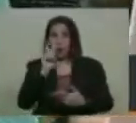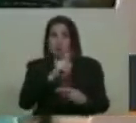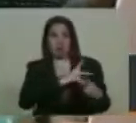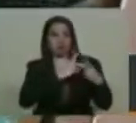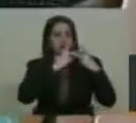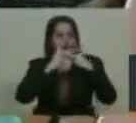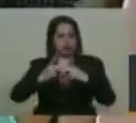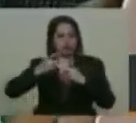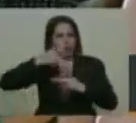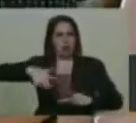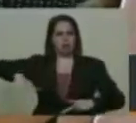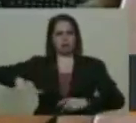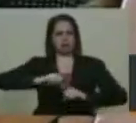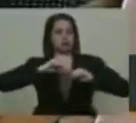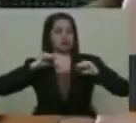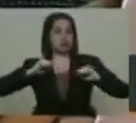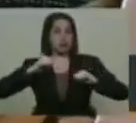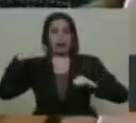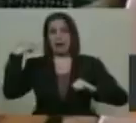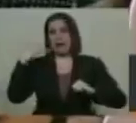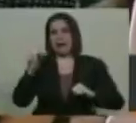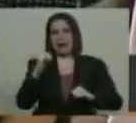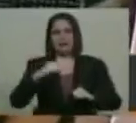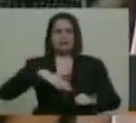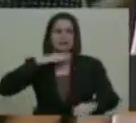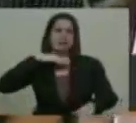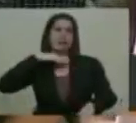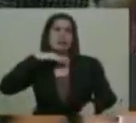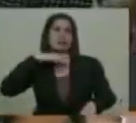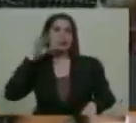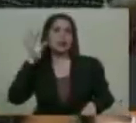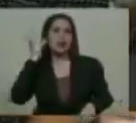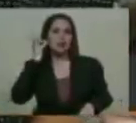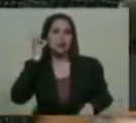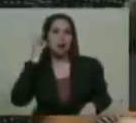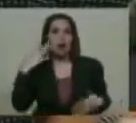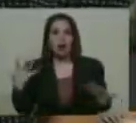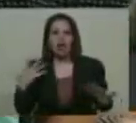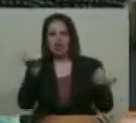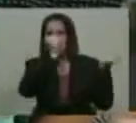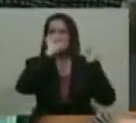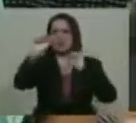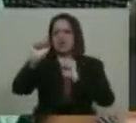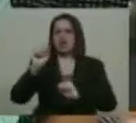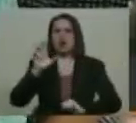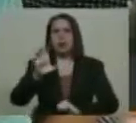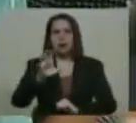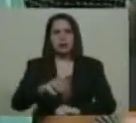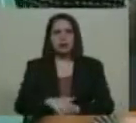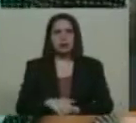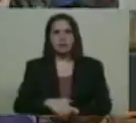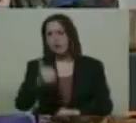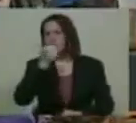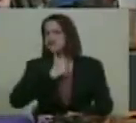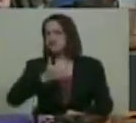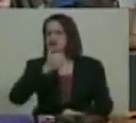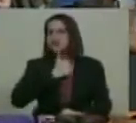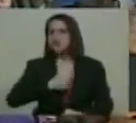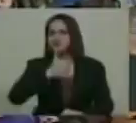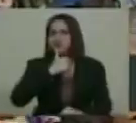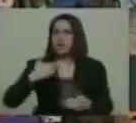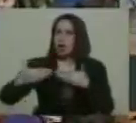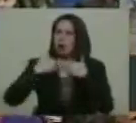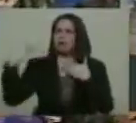de Venezuela, sabe que ahí también están principalmente las mujeres defendiendo nuestra patria, soportando las